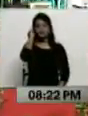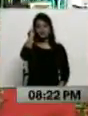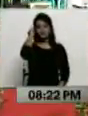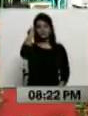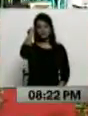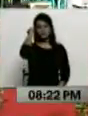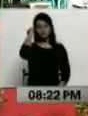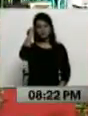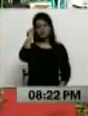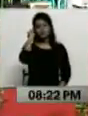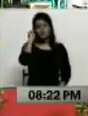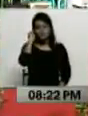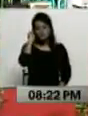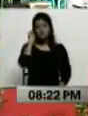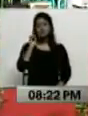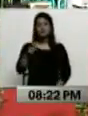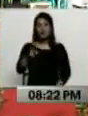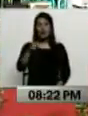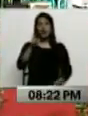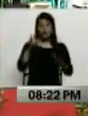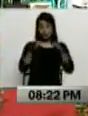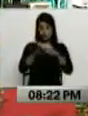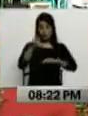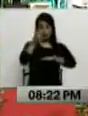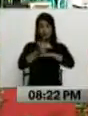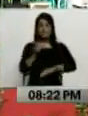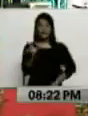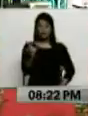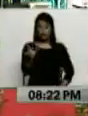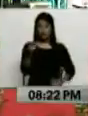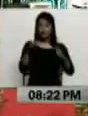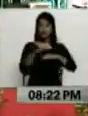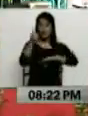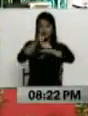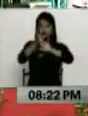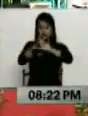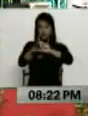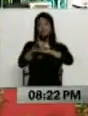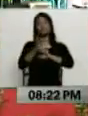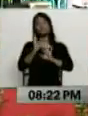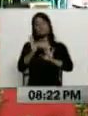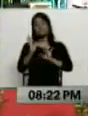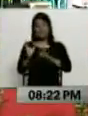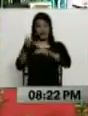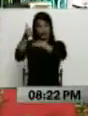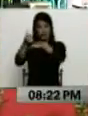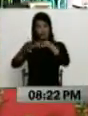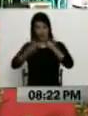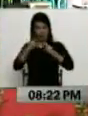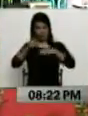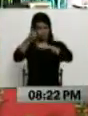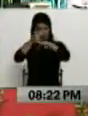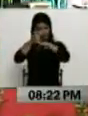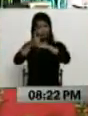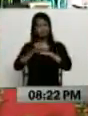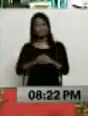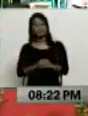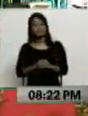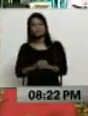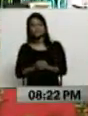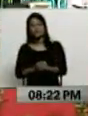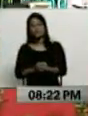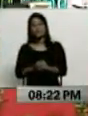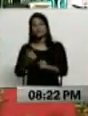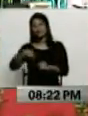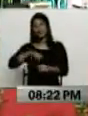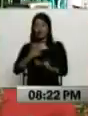hijos Fabricio oeda la dirección Nacional del partido socialista Unido de Venezuela y el alto mando político